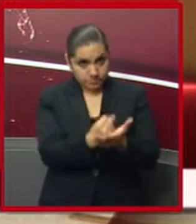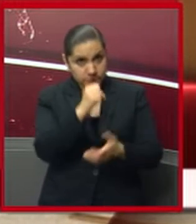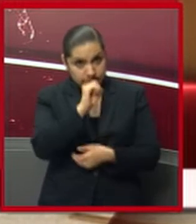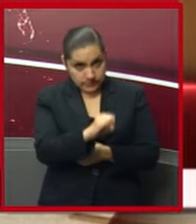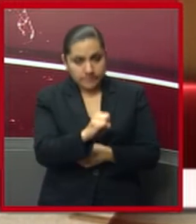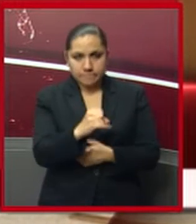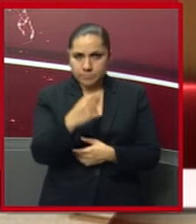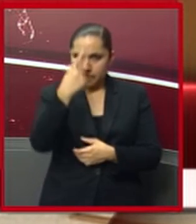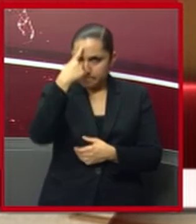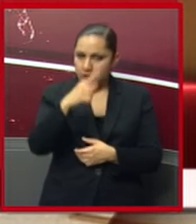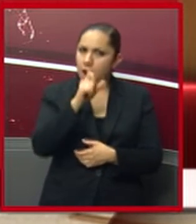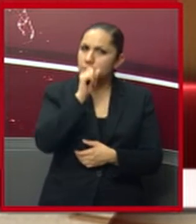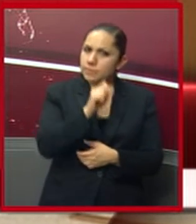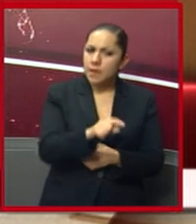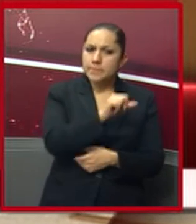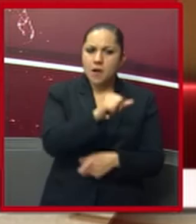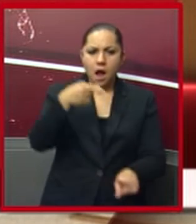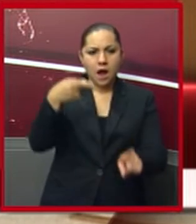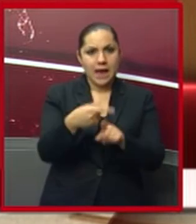economía nacional también.